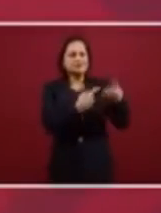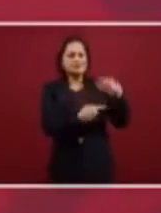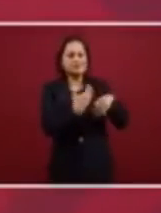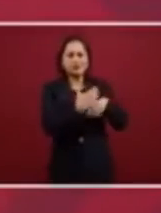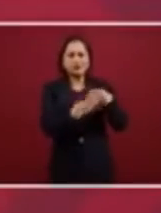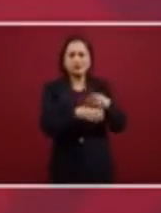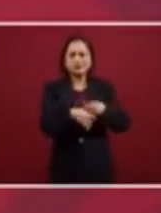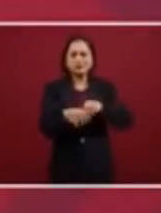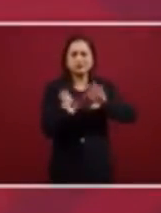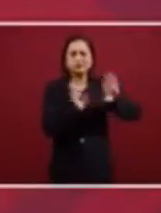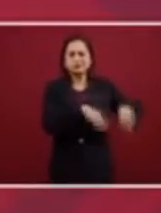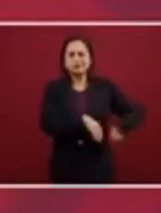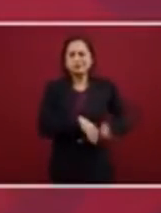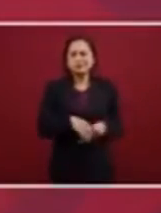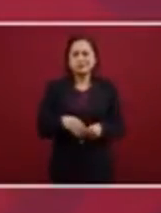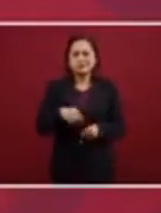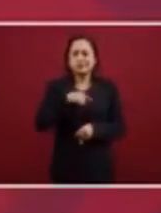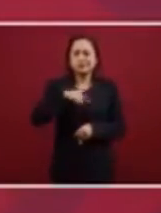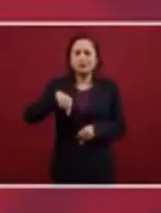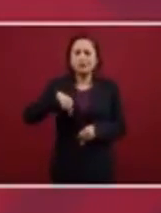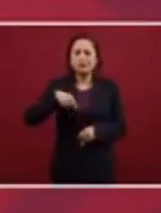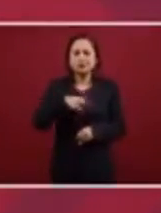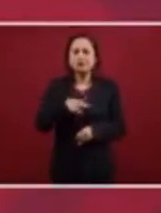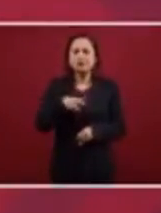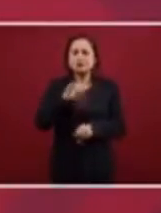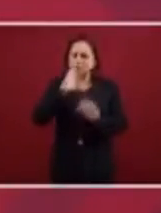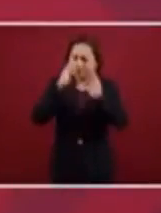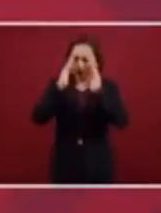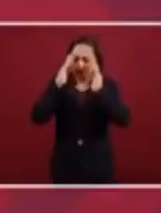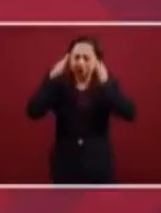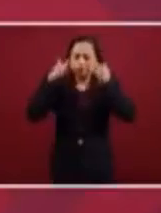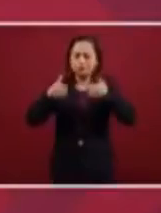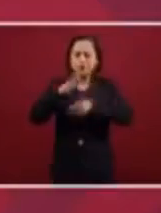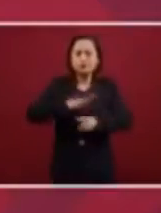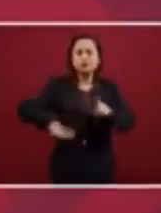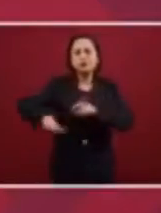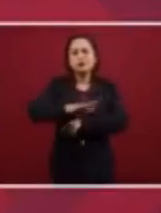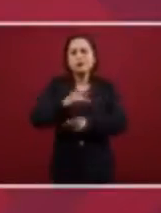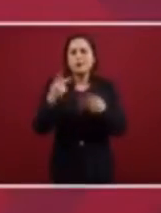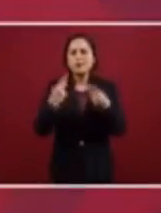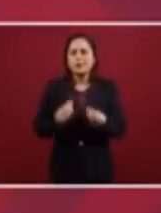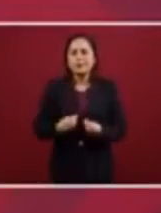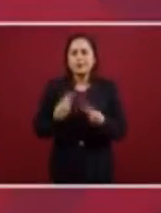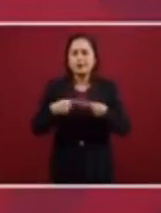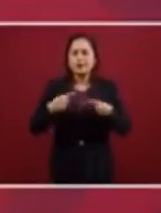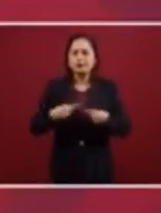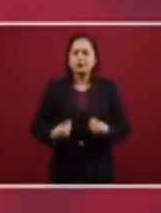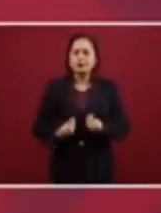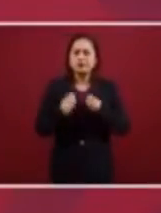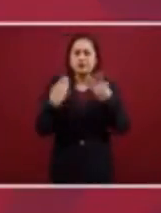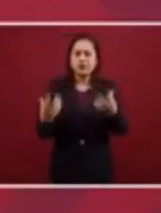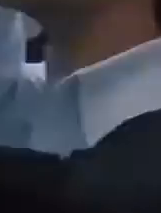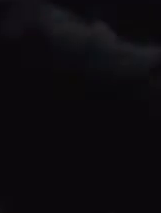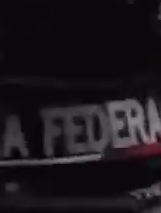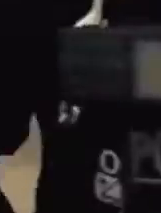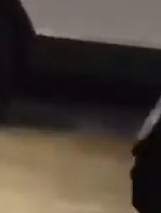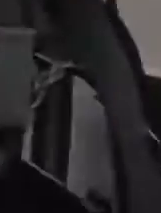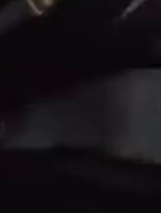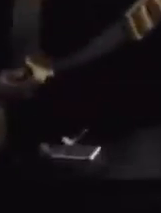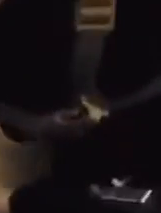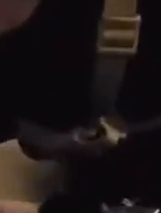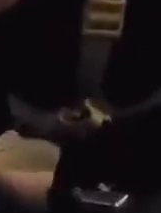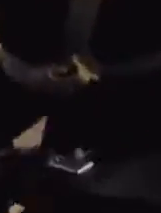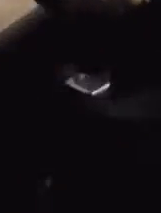ahora garantizar la seguridad de los ciudadanos, la vida de la gente. Eso es.